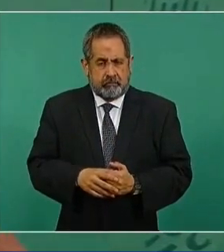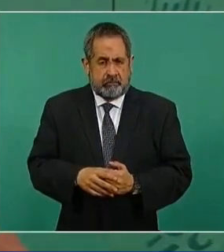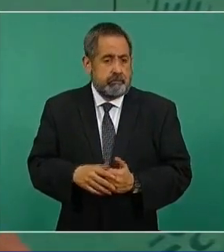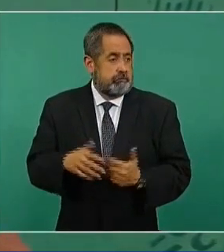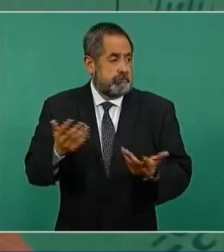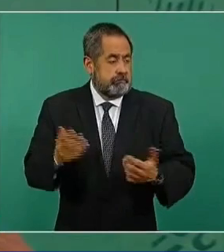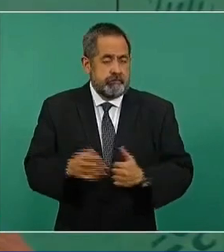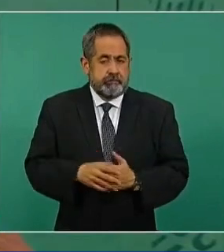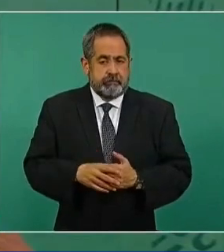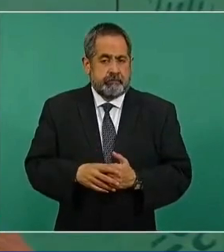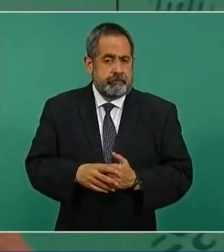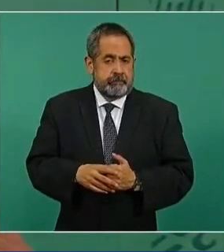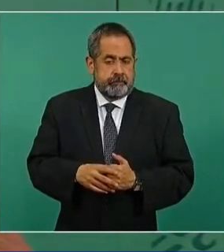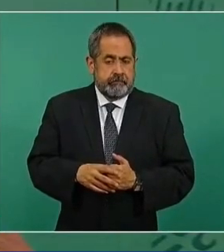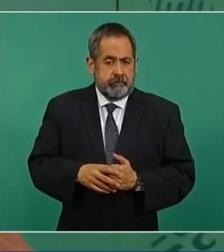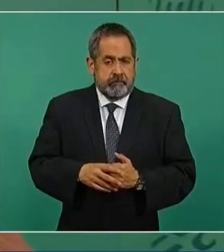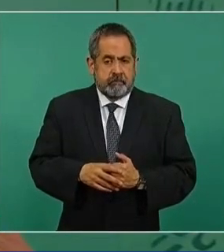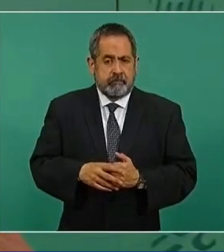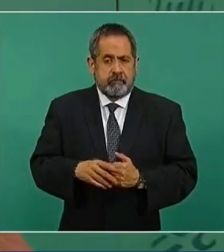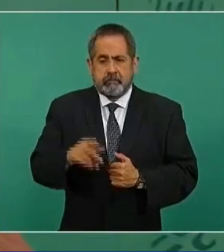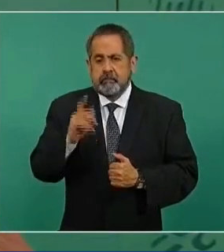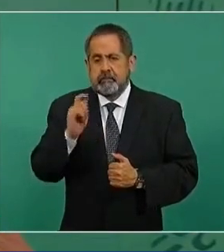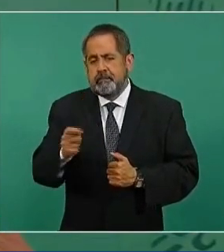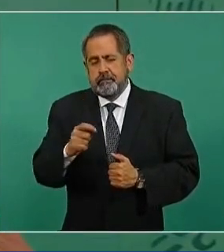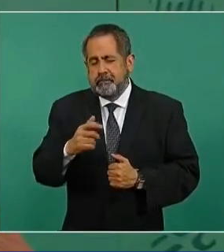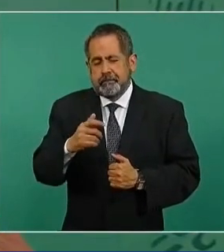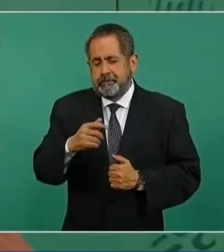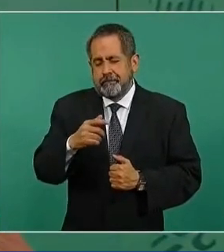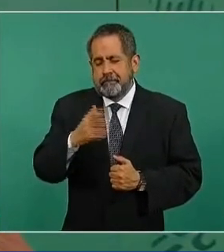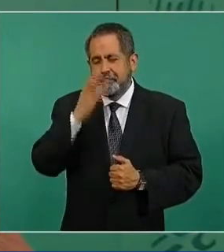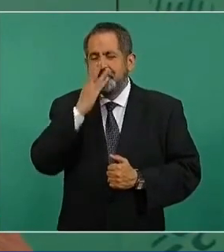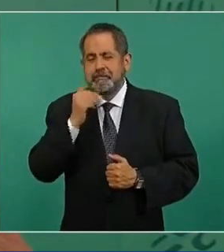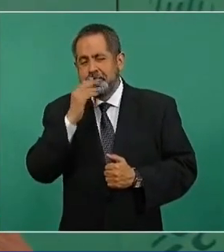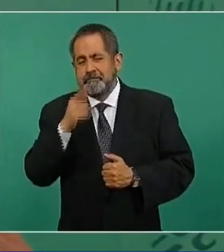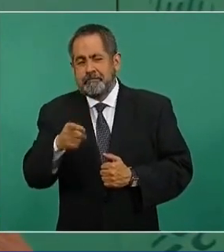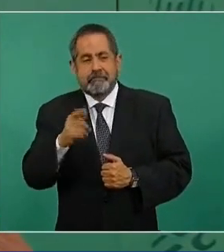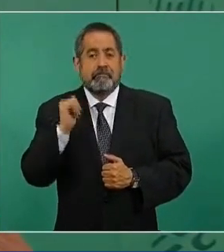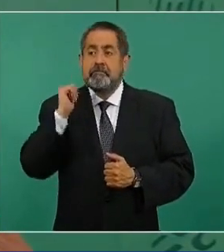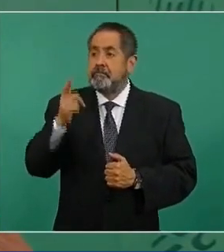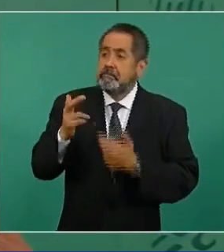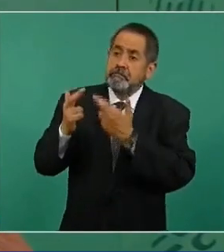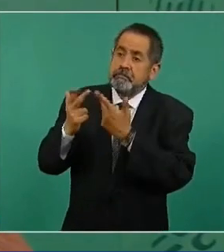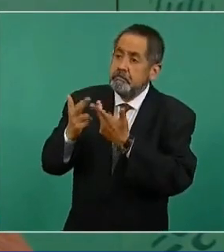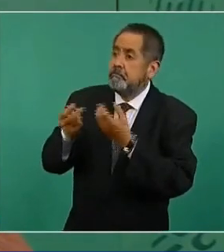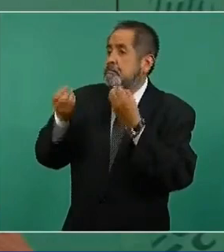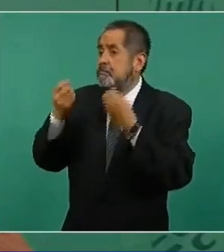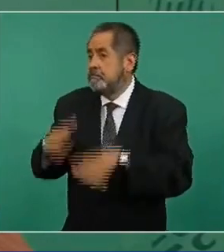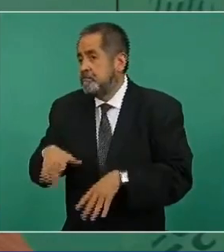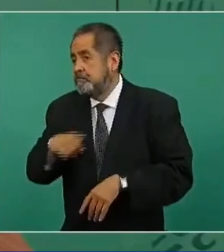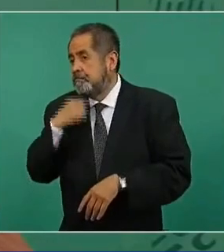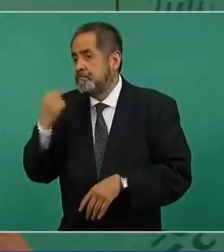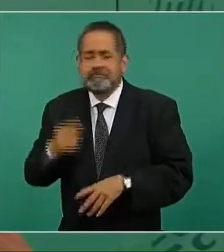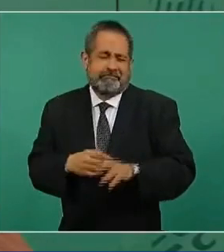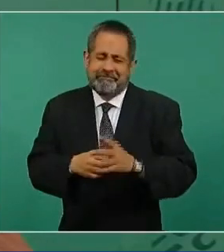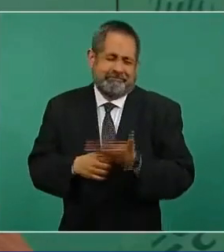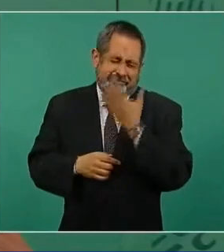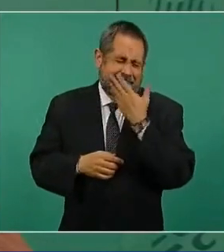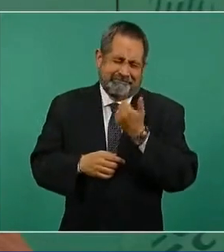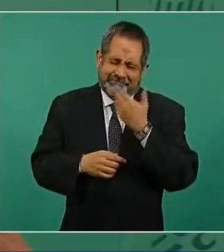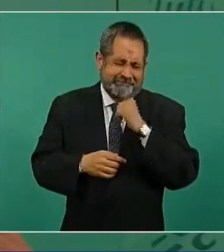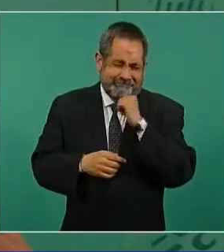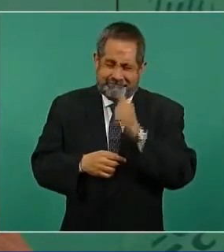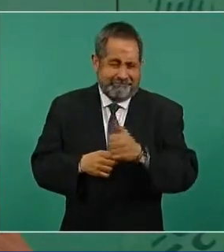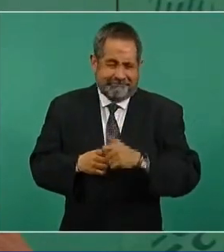De modo que no hay nada que afecte al medio ambiente, al contrario.